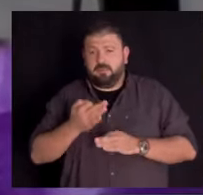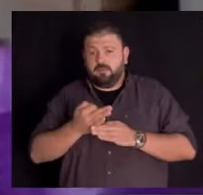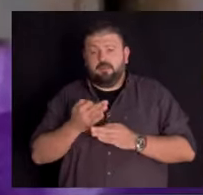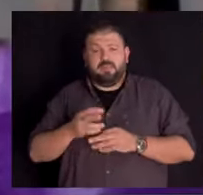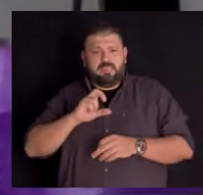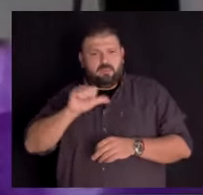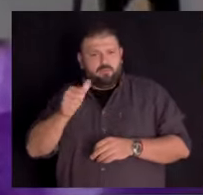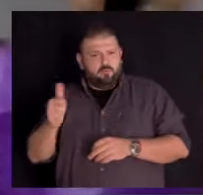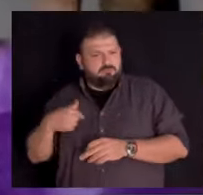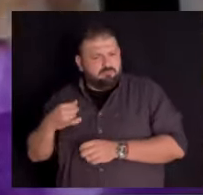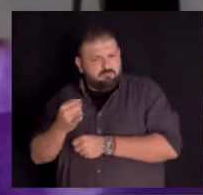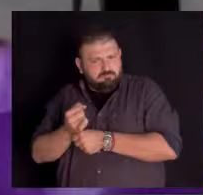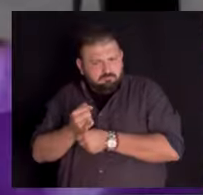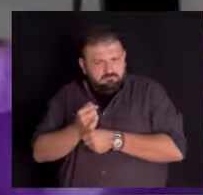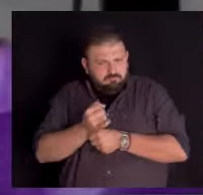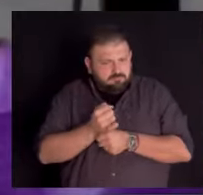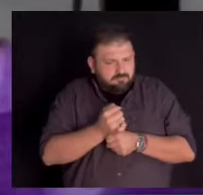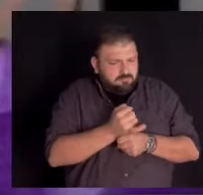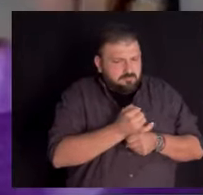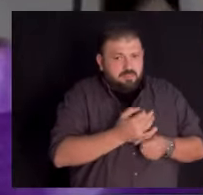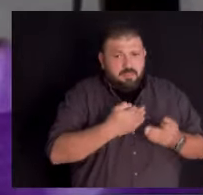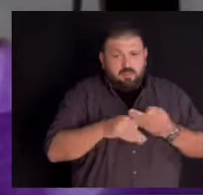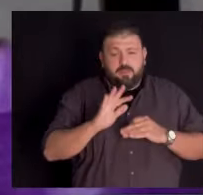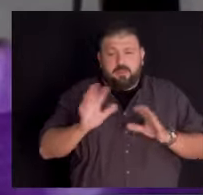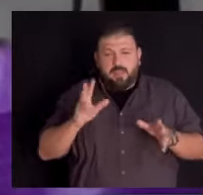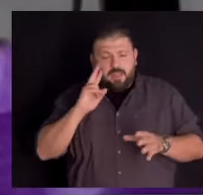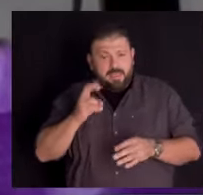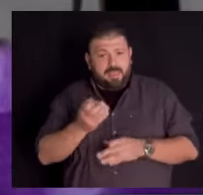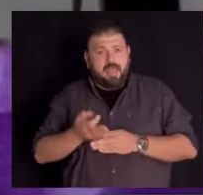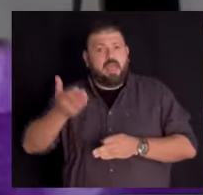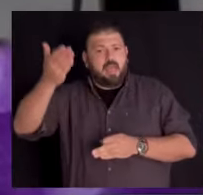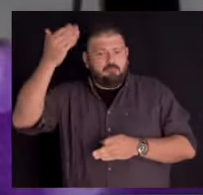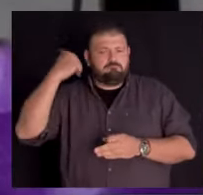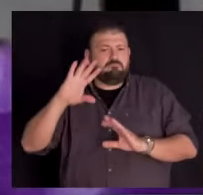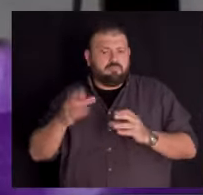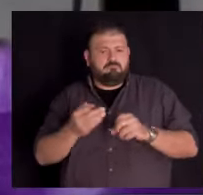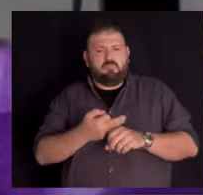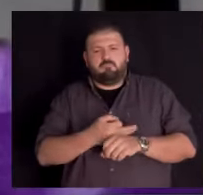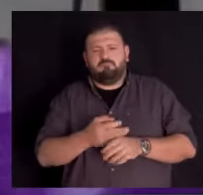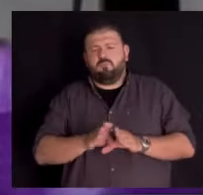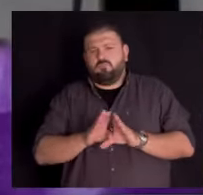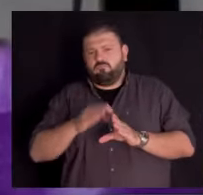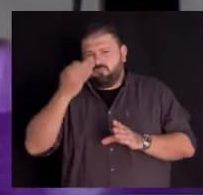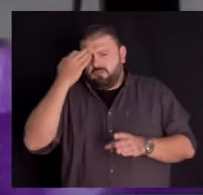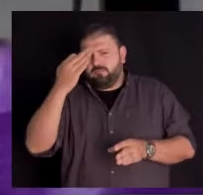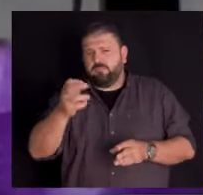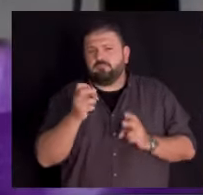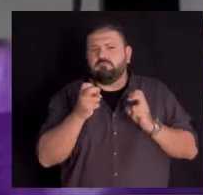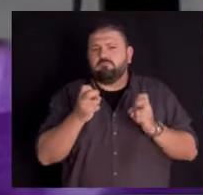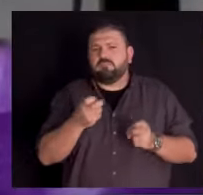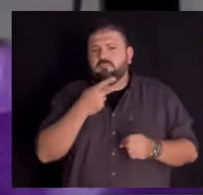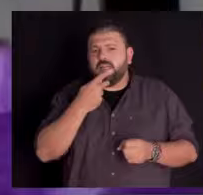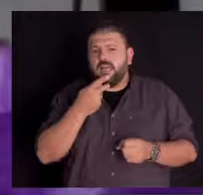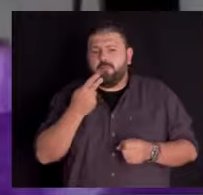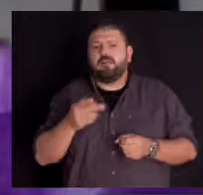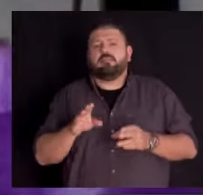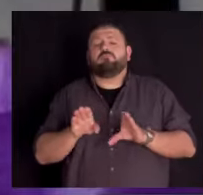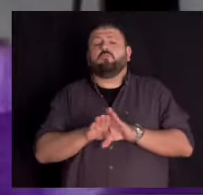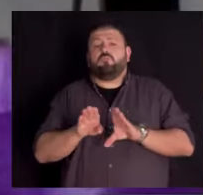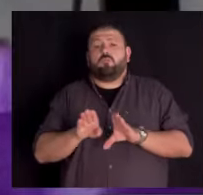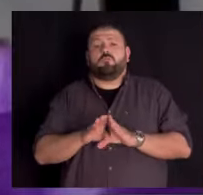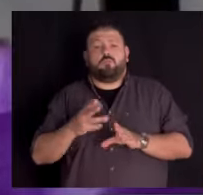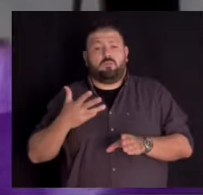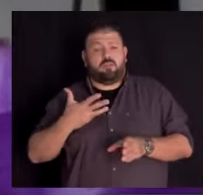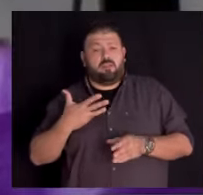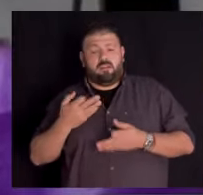investigaciones que se han realizado, no solo en estos momentos, sino a lo largo del tiempo, pues obviamente nos hablan de una buena interacción que tienen